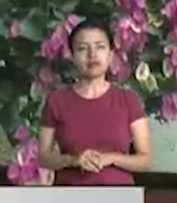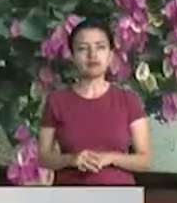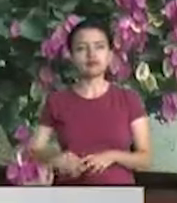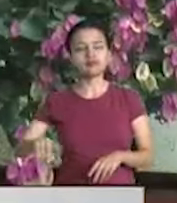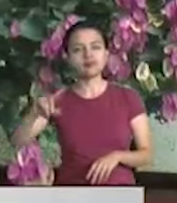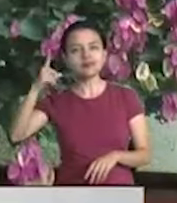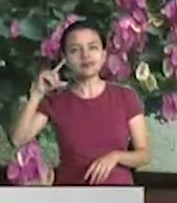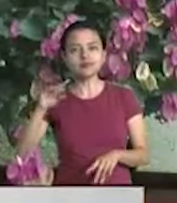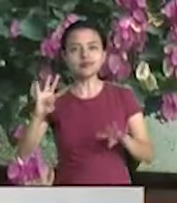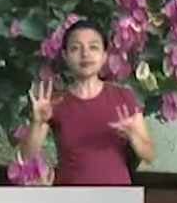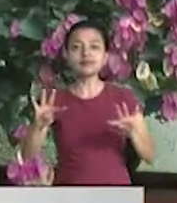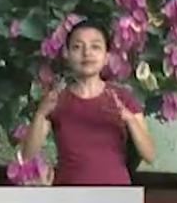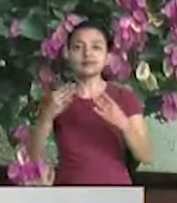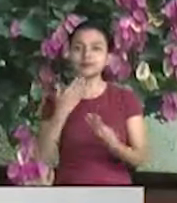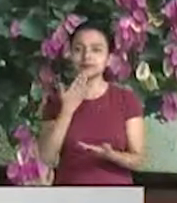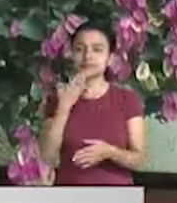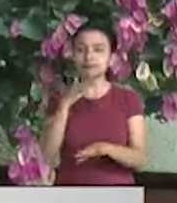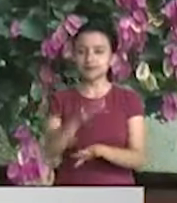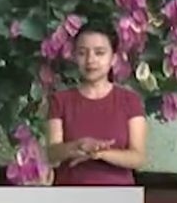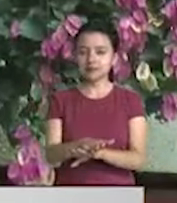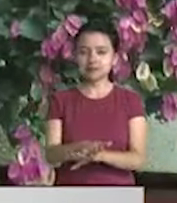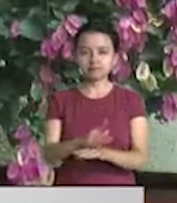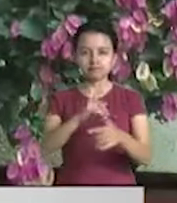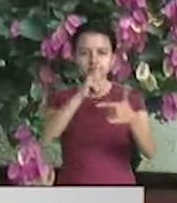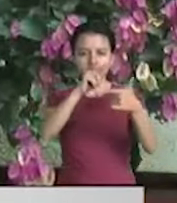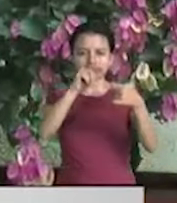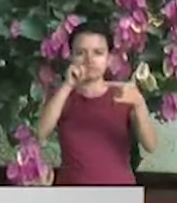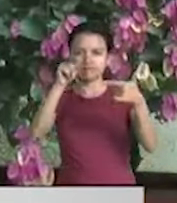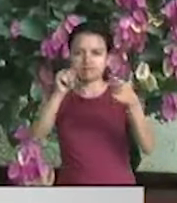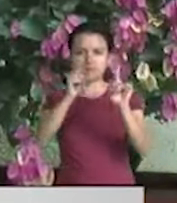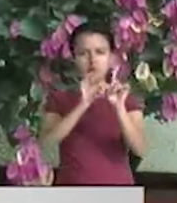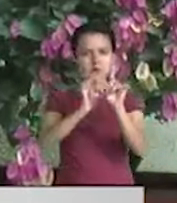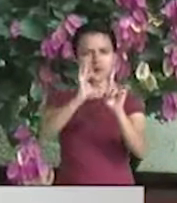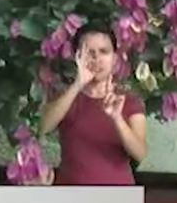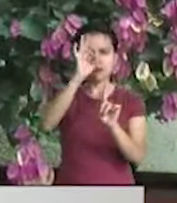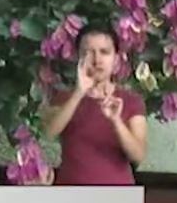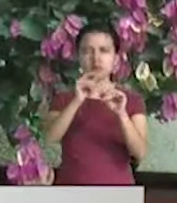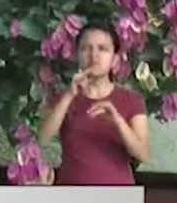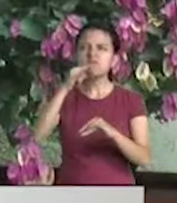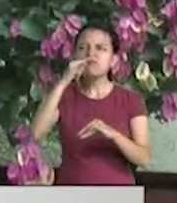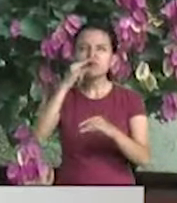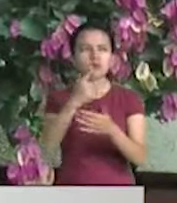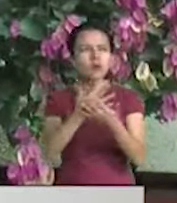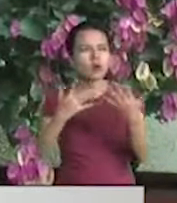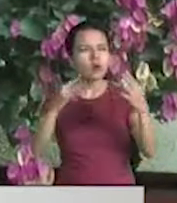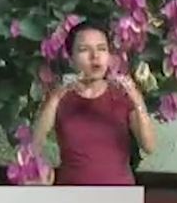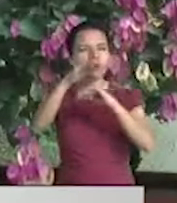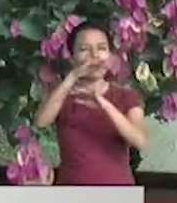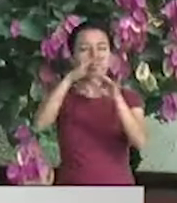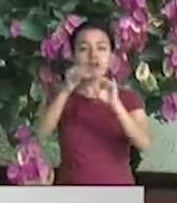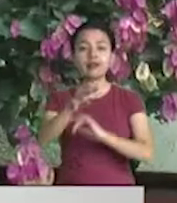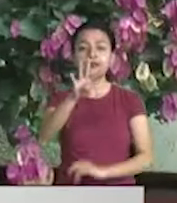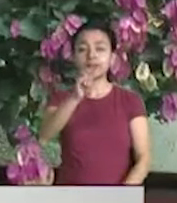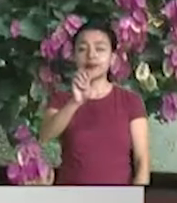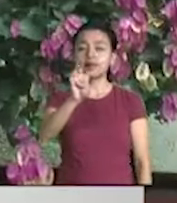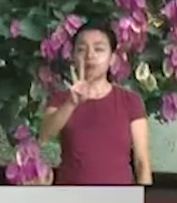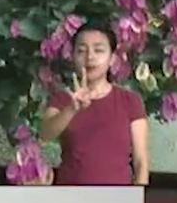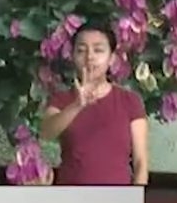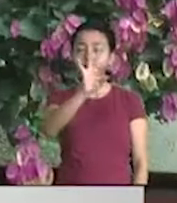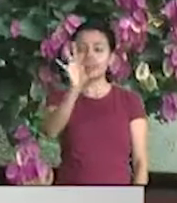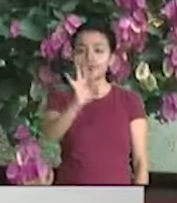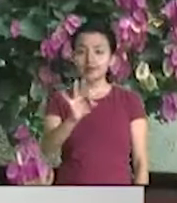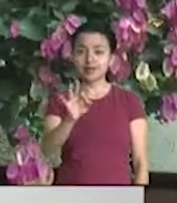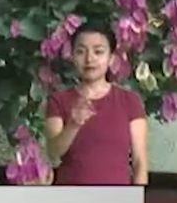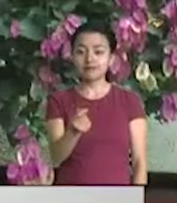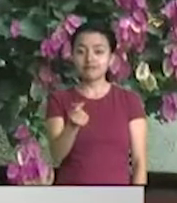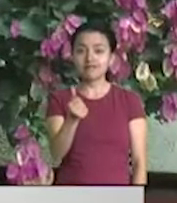Luisa, televidentes, muy buenas tardes. Pues según las mediciones de la autoridad ambiental, está la contaminación del aire en un 94%, a escasos